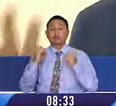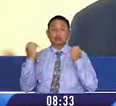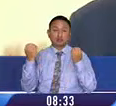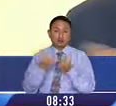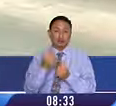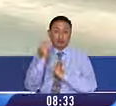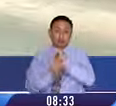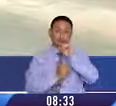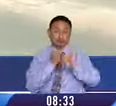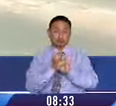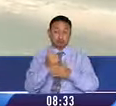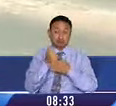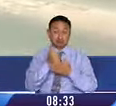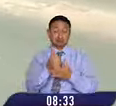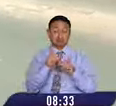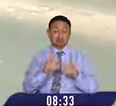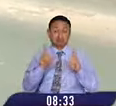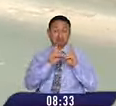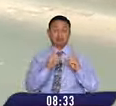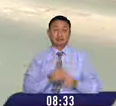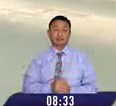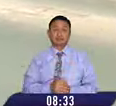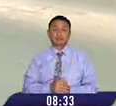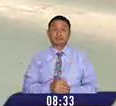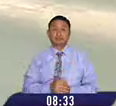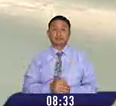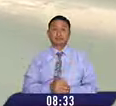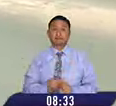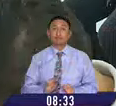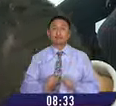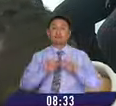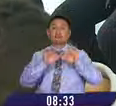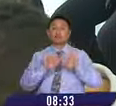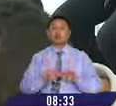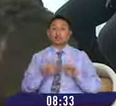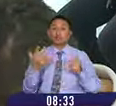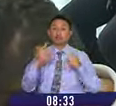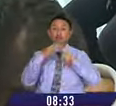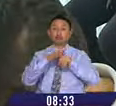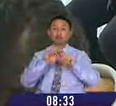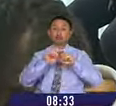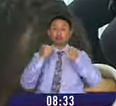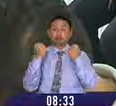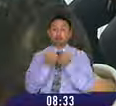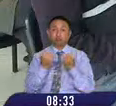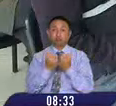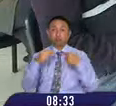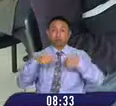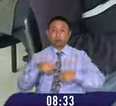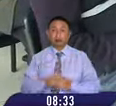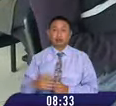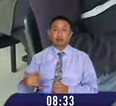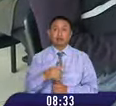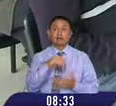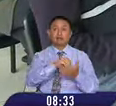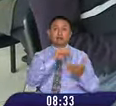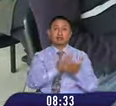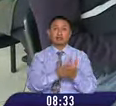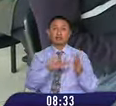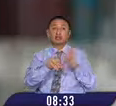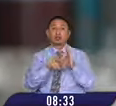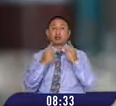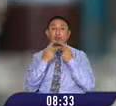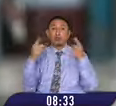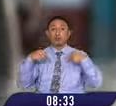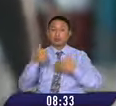donaciones internacionales. Con esto indican desde la Secretaría de Inclusión Social, servirá de herramienta para que la aplicación e implementación de políticas